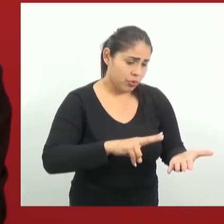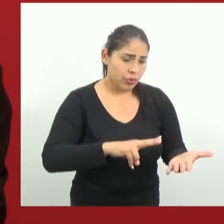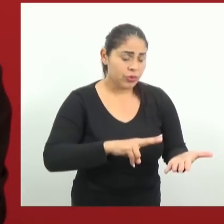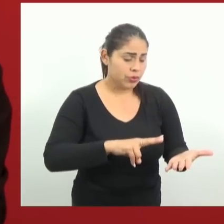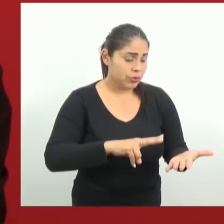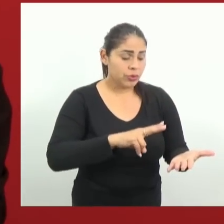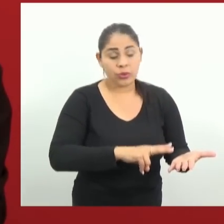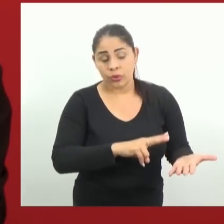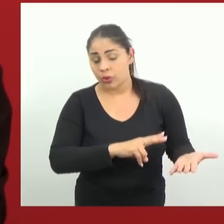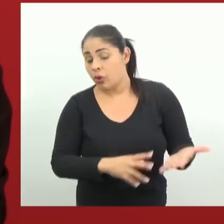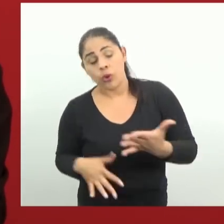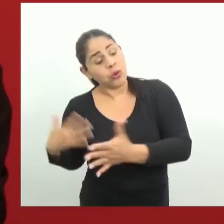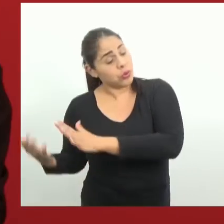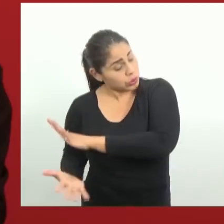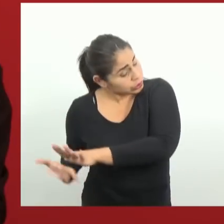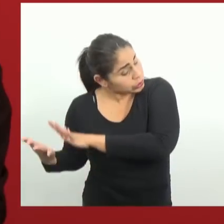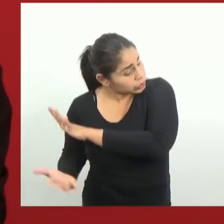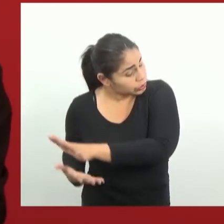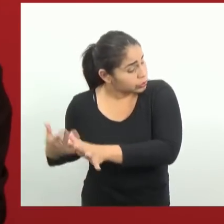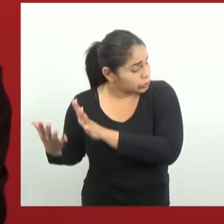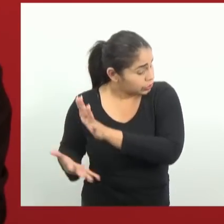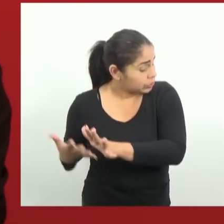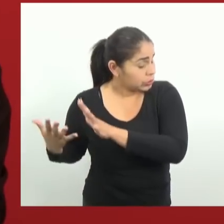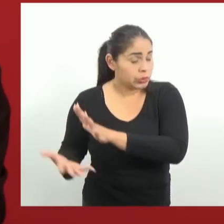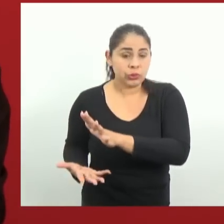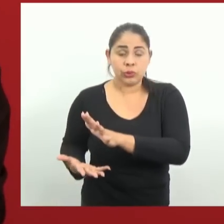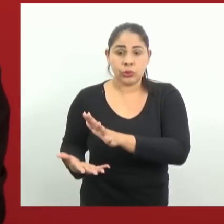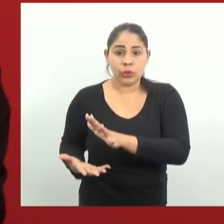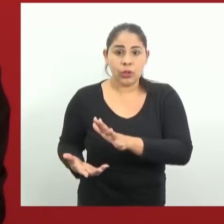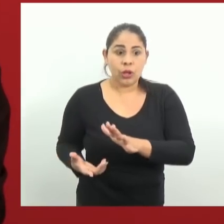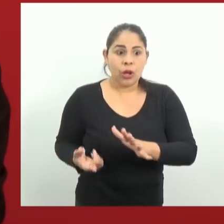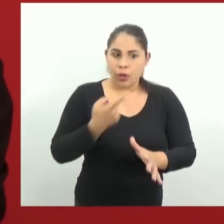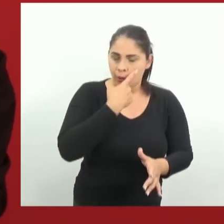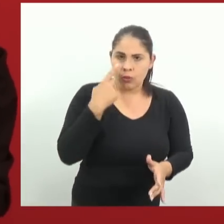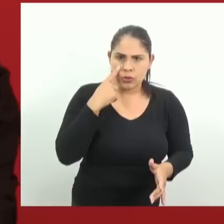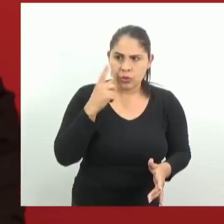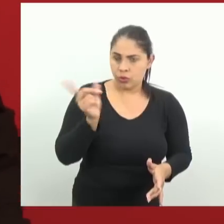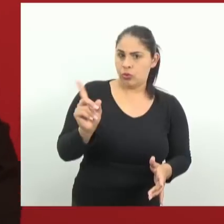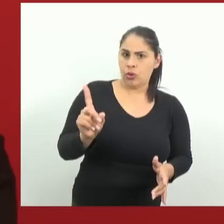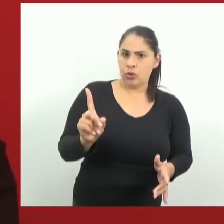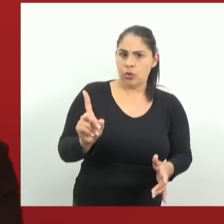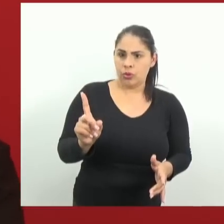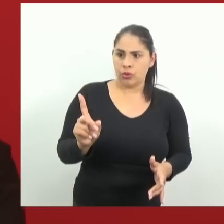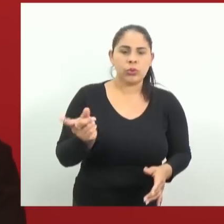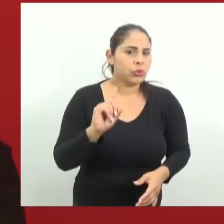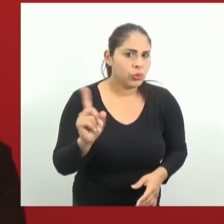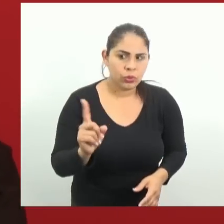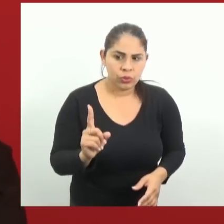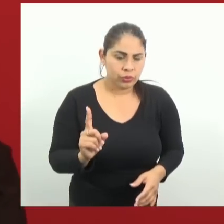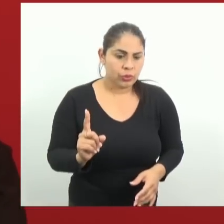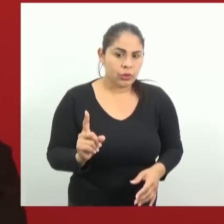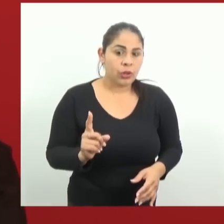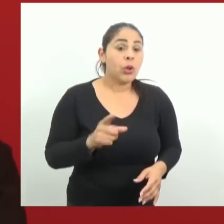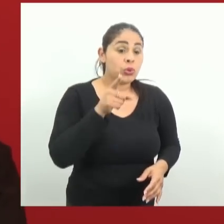no te sirve mucho leer la Biblia solo con los ojos, porque el poder está por el